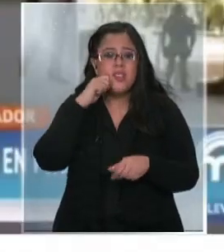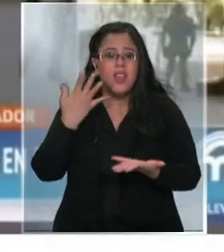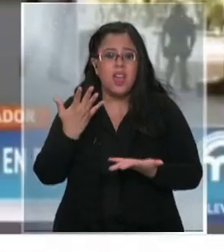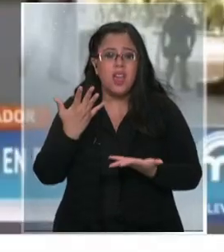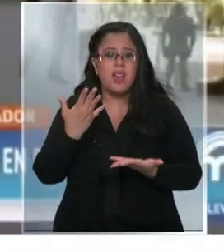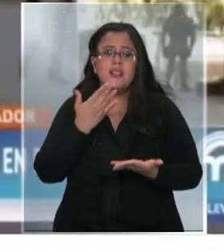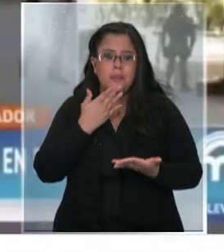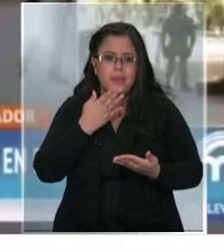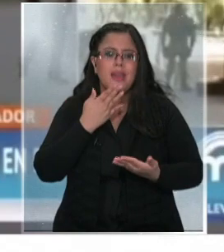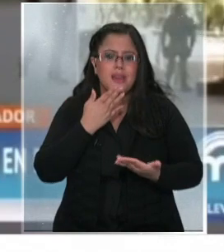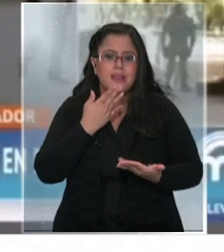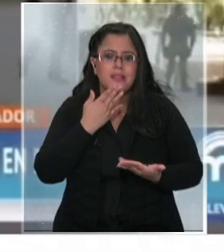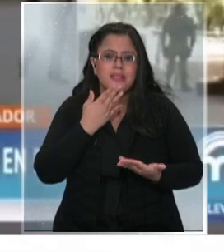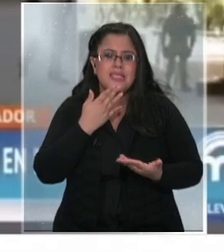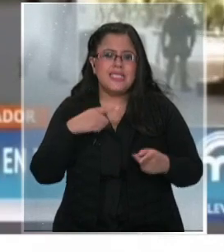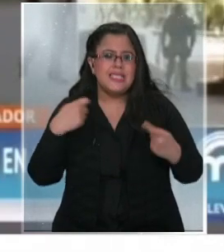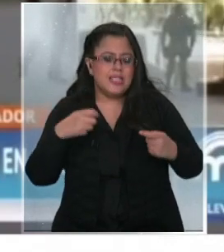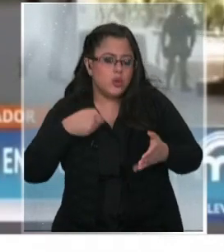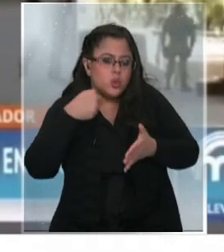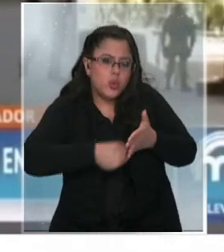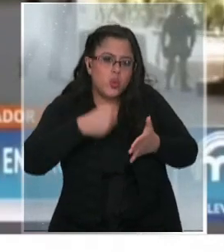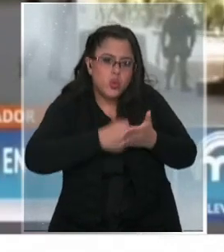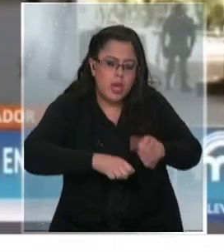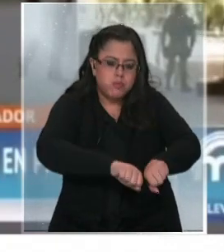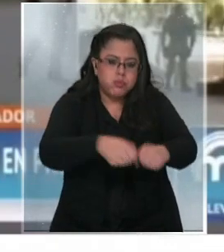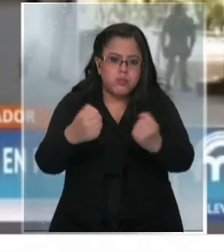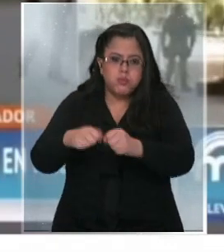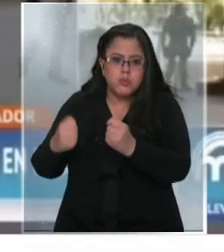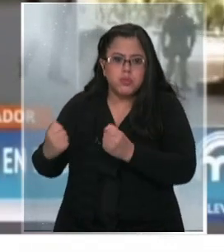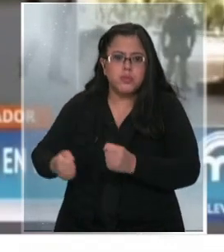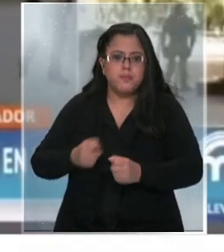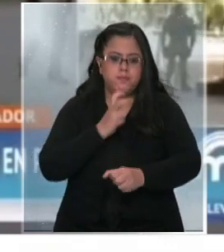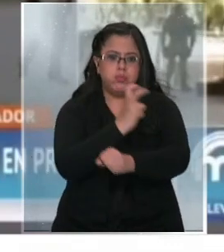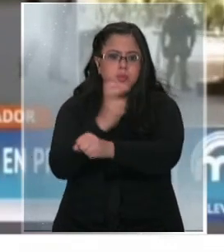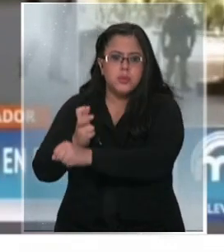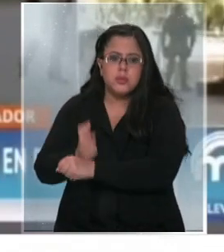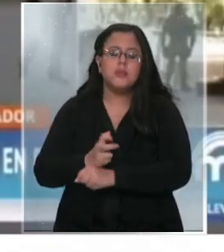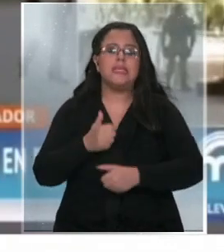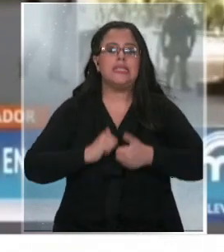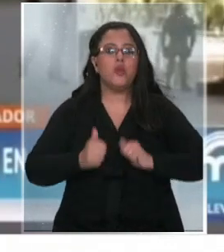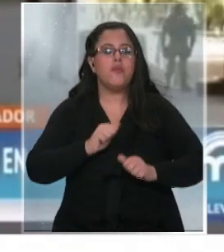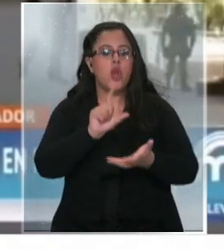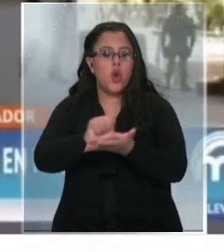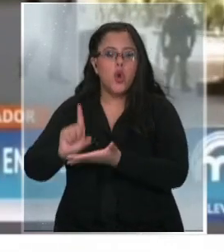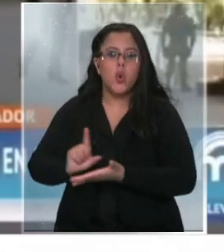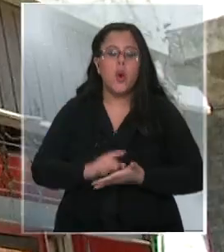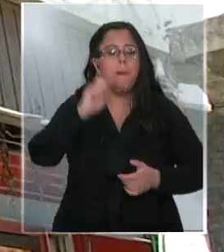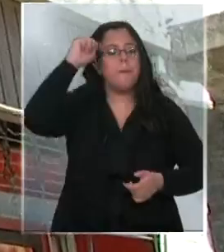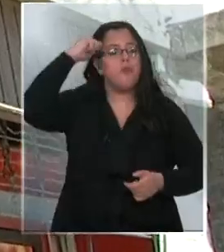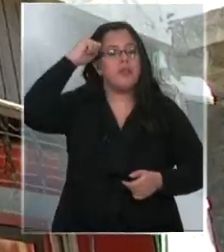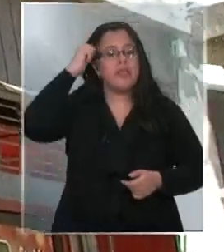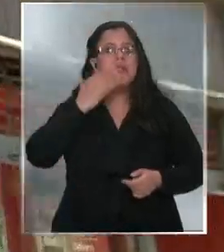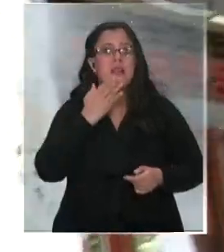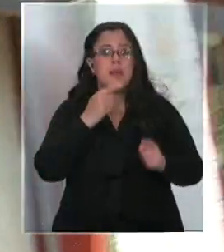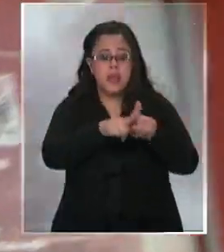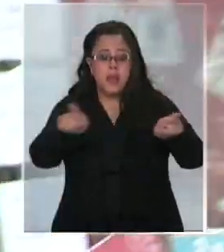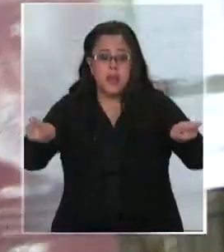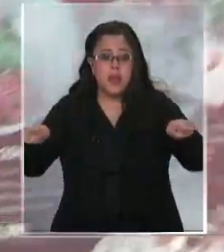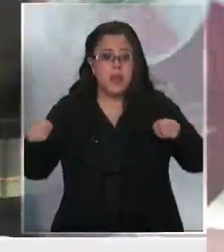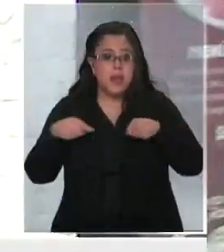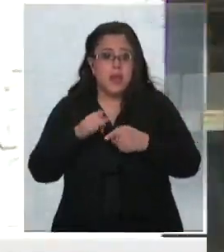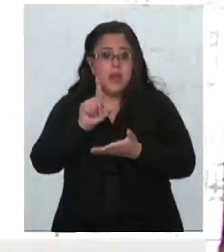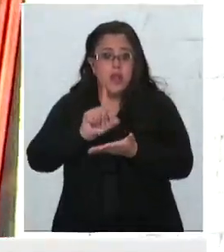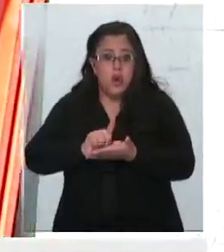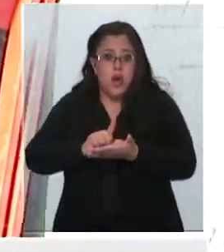carrera también contra la destrucción y el vandalismo que sufrieron los locales de Providencia. Este pequeño restaurante sushi tuvo